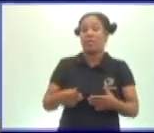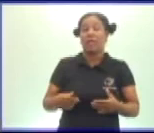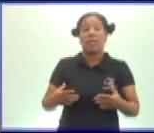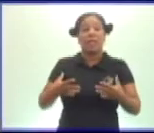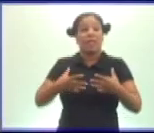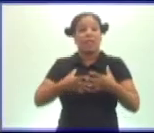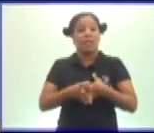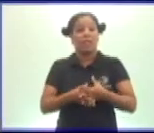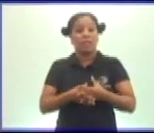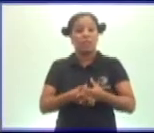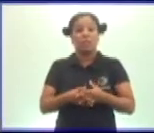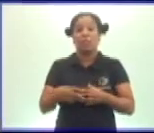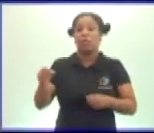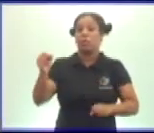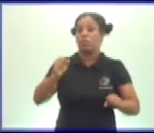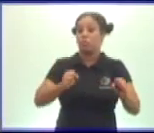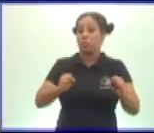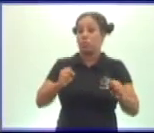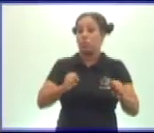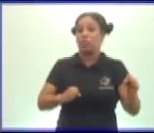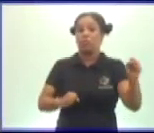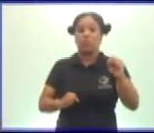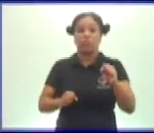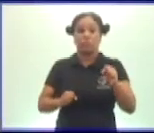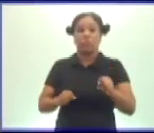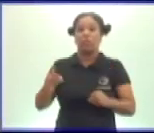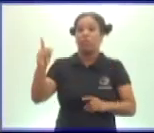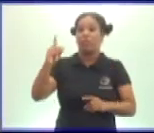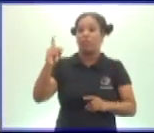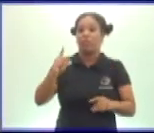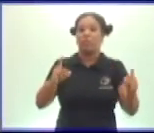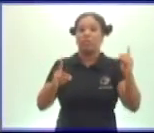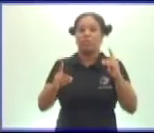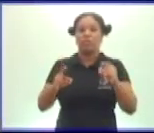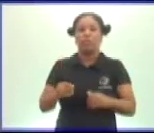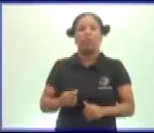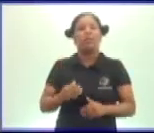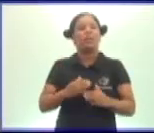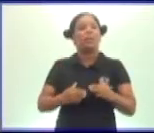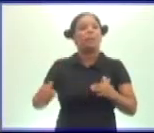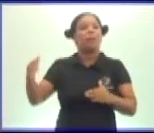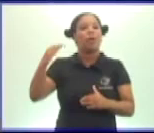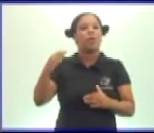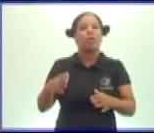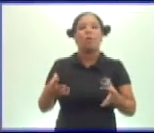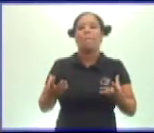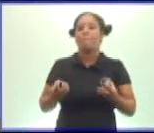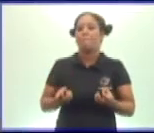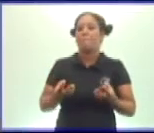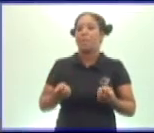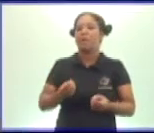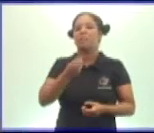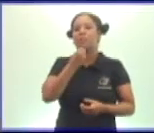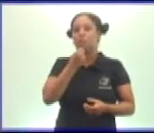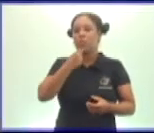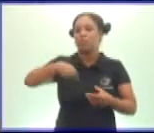disolvente-disolvente, mayor masa de soluto se podrá disolver y por tanto más soluble será